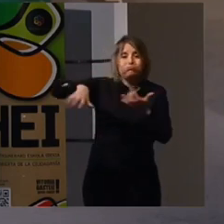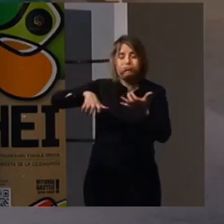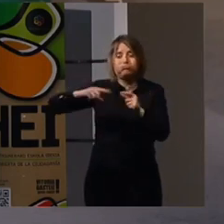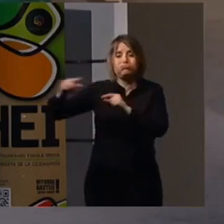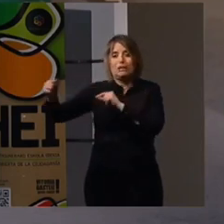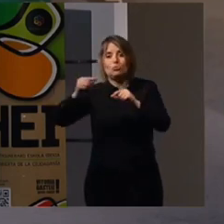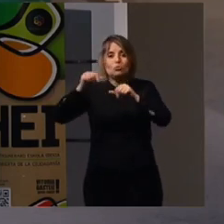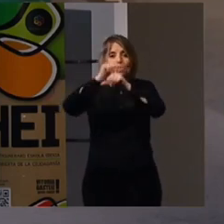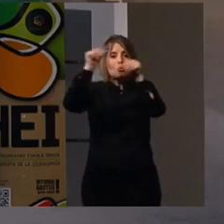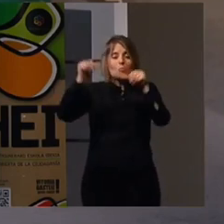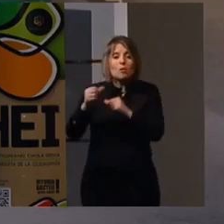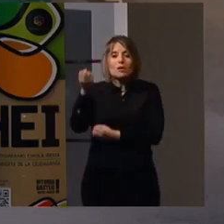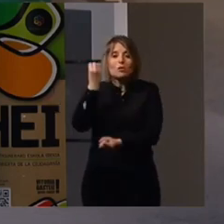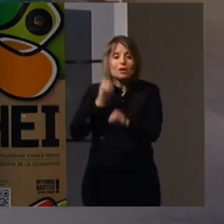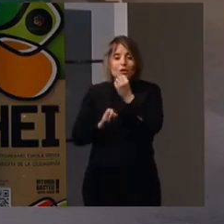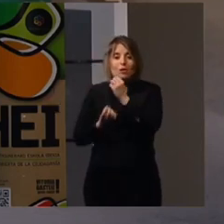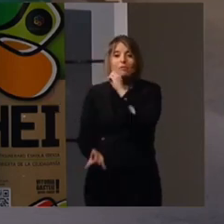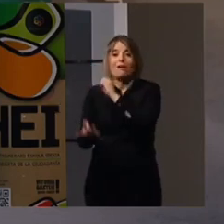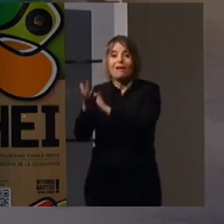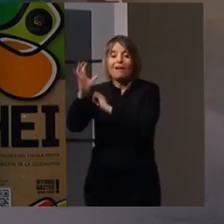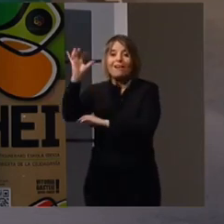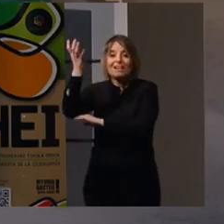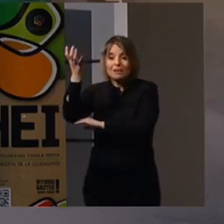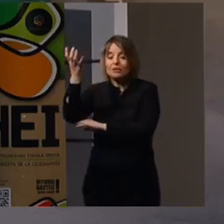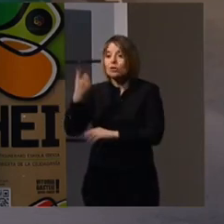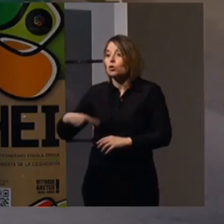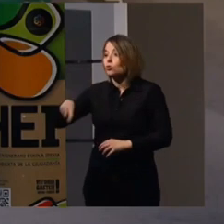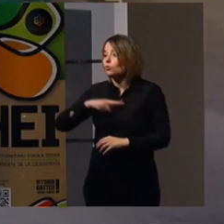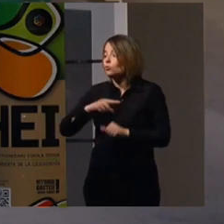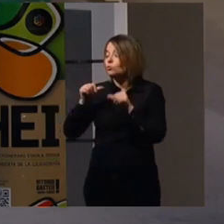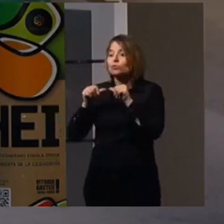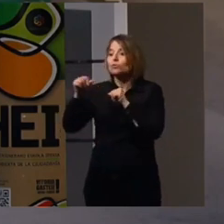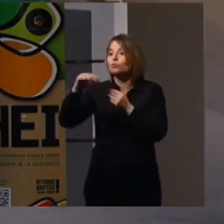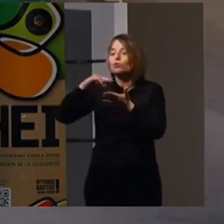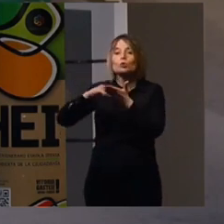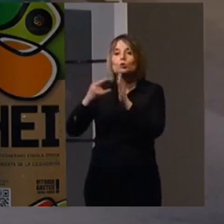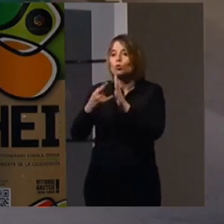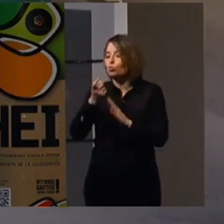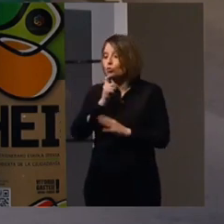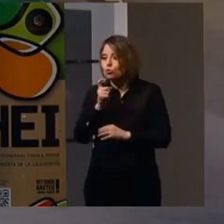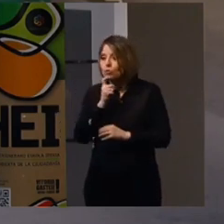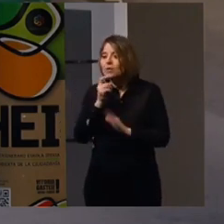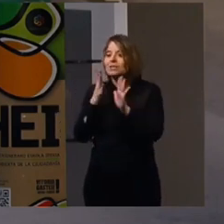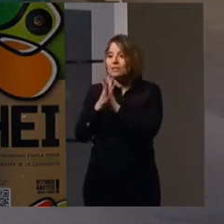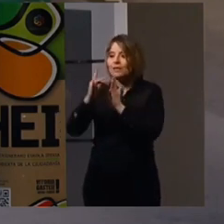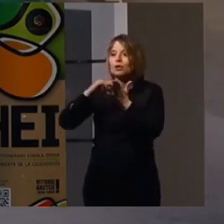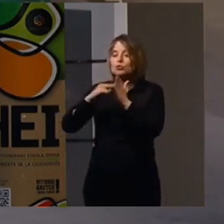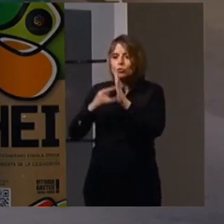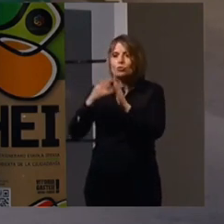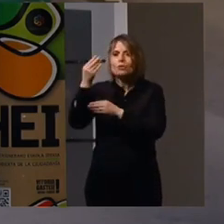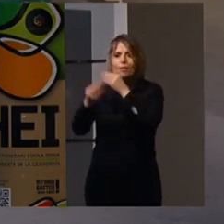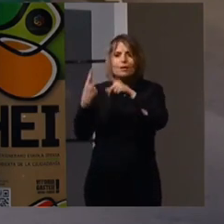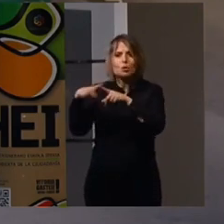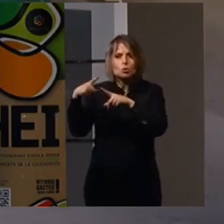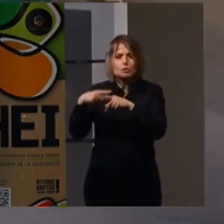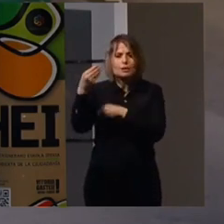esta discusión del modelo económico, aparece la crisis climática que nadie de los que estamos vivos vamos a ver cómo se resuelve, no porque no se pueda resolver, que se pueden hacer